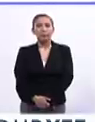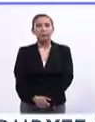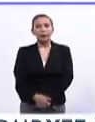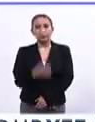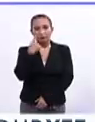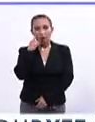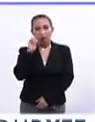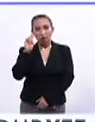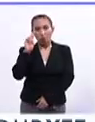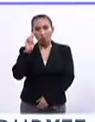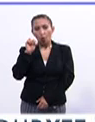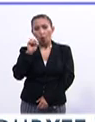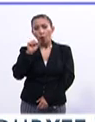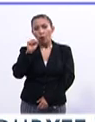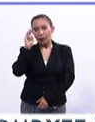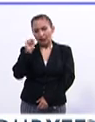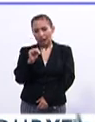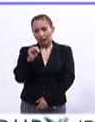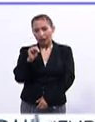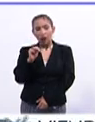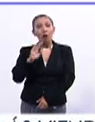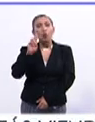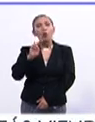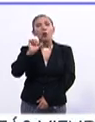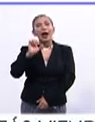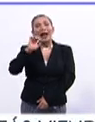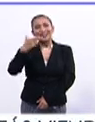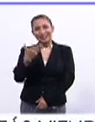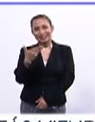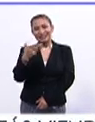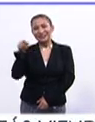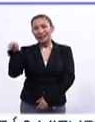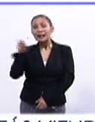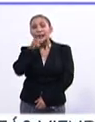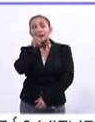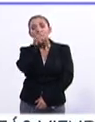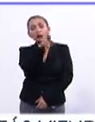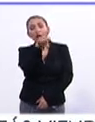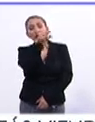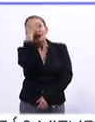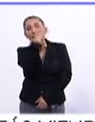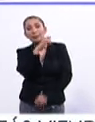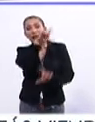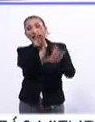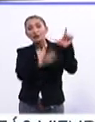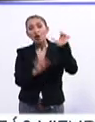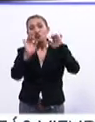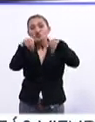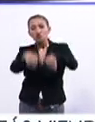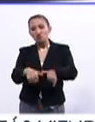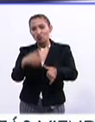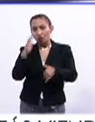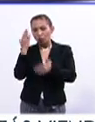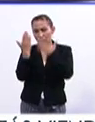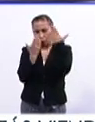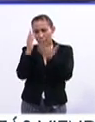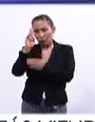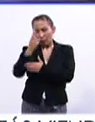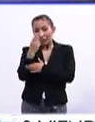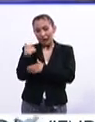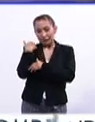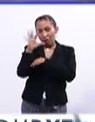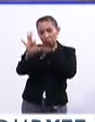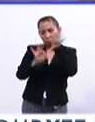miren la universidad nacional autonoma de hidalgo dio a conocer los resultados del examen nacional de ingreso a nivel superior durante este